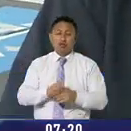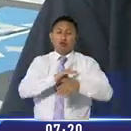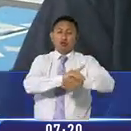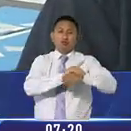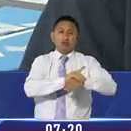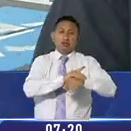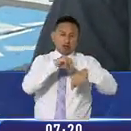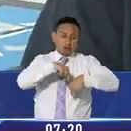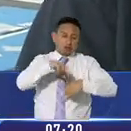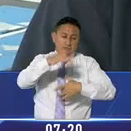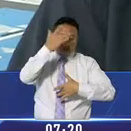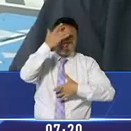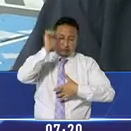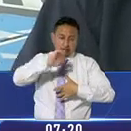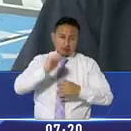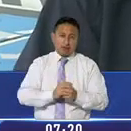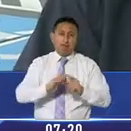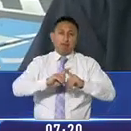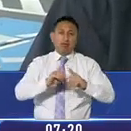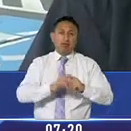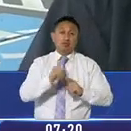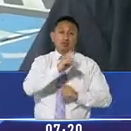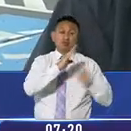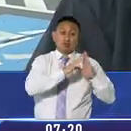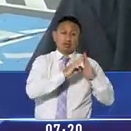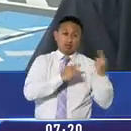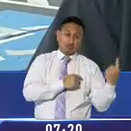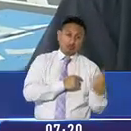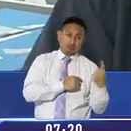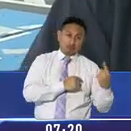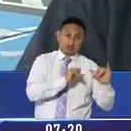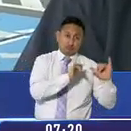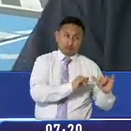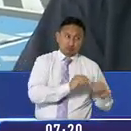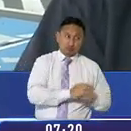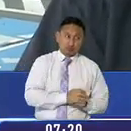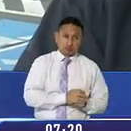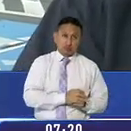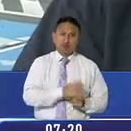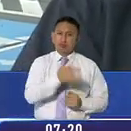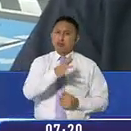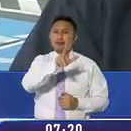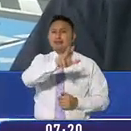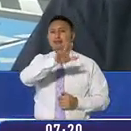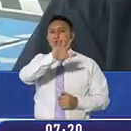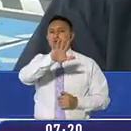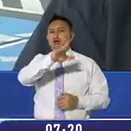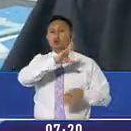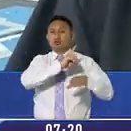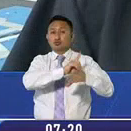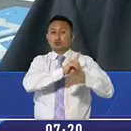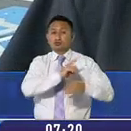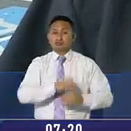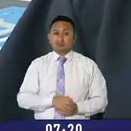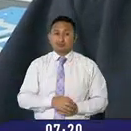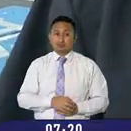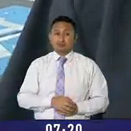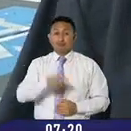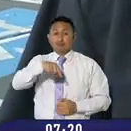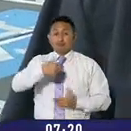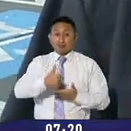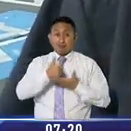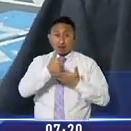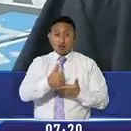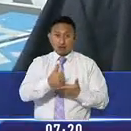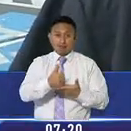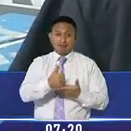que están en aislamiento en su casa haciendo reposo. ¿Cuántos? Aproximadamente 35 personas. Disminuyen la capacidad de respuesta de